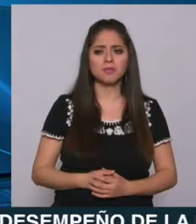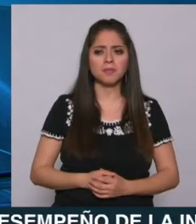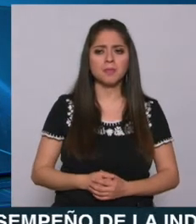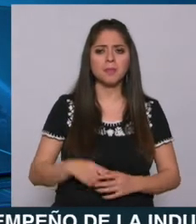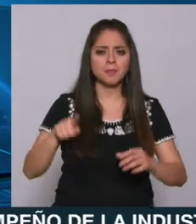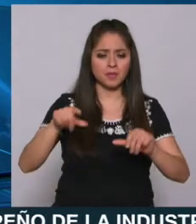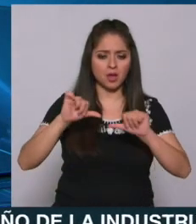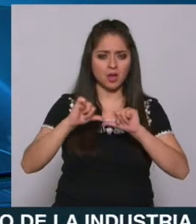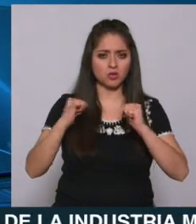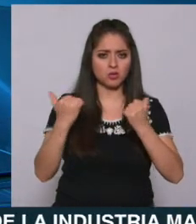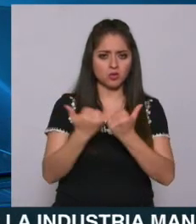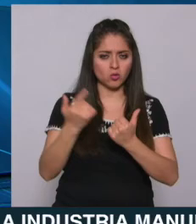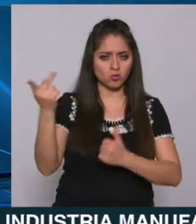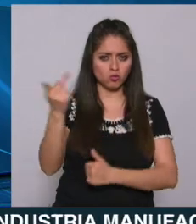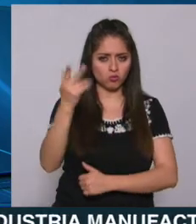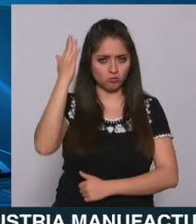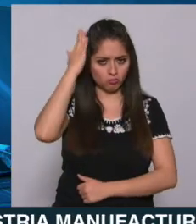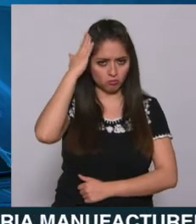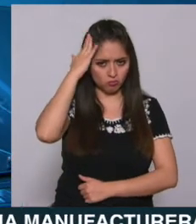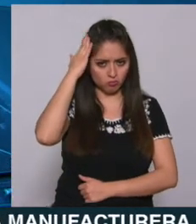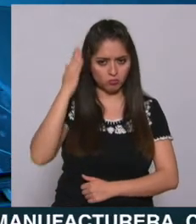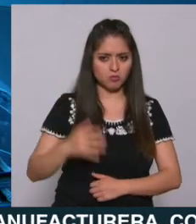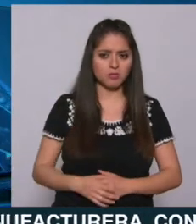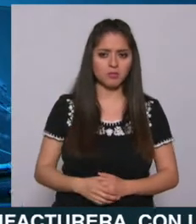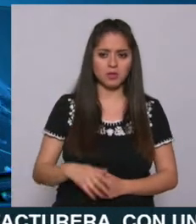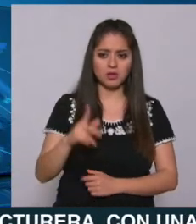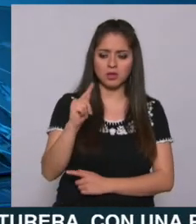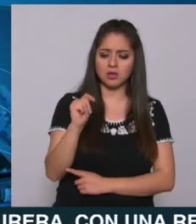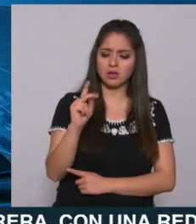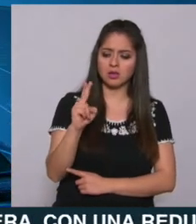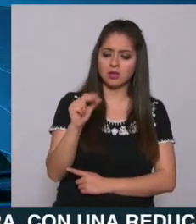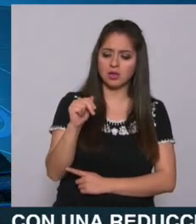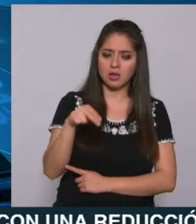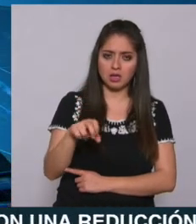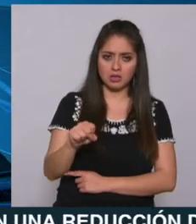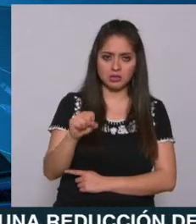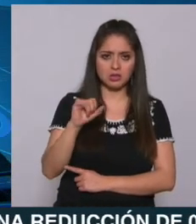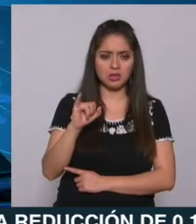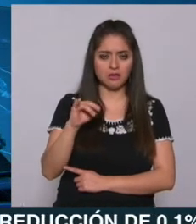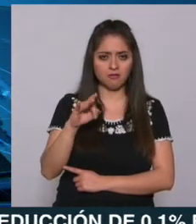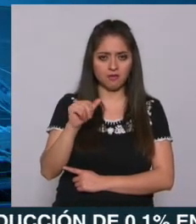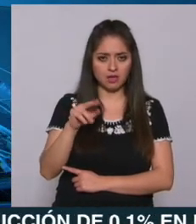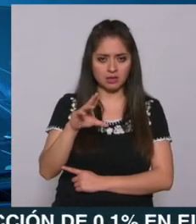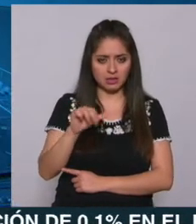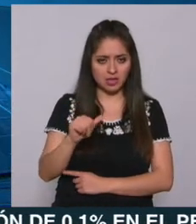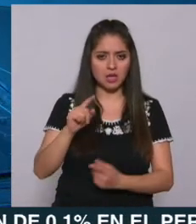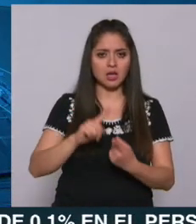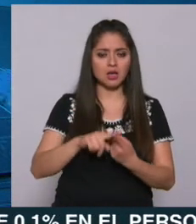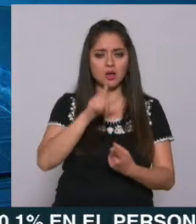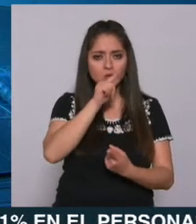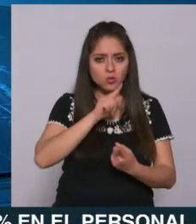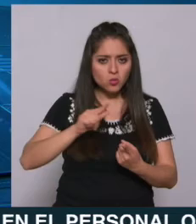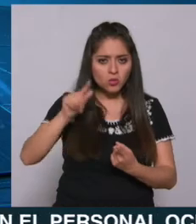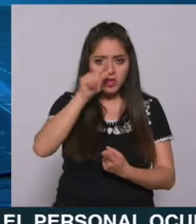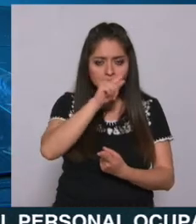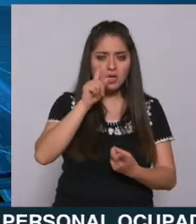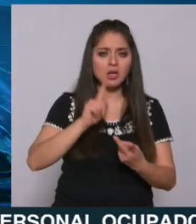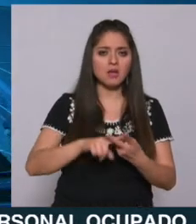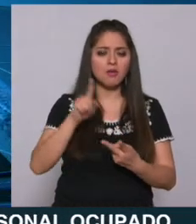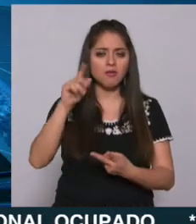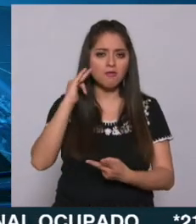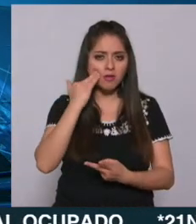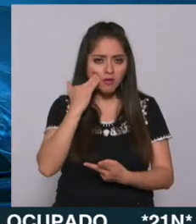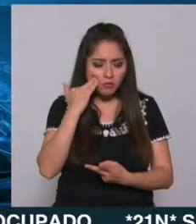la asociación que ustedes encabezan. Estamos como Transinfancia, nos encuentras en Twitter, Transinfancia,